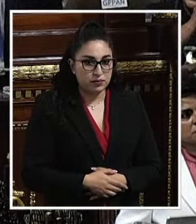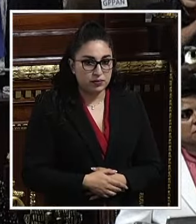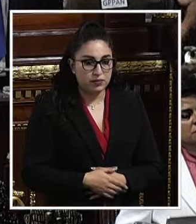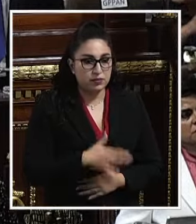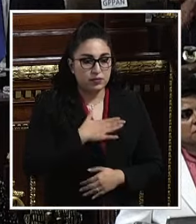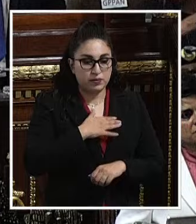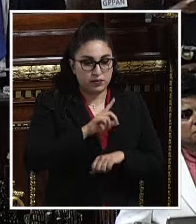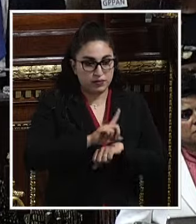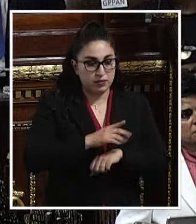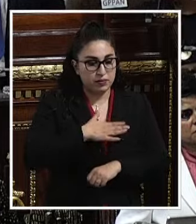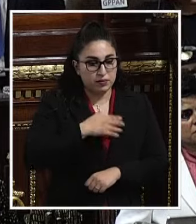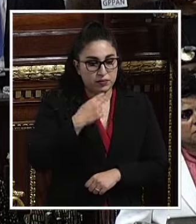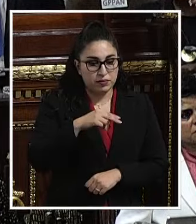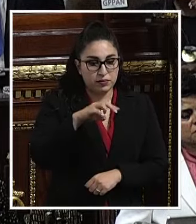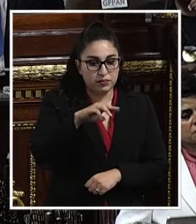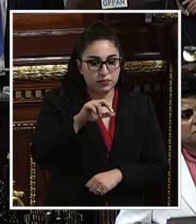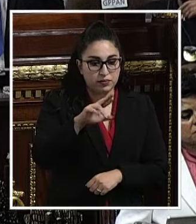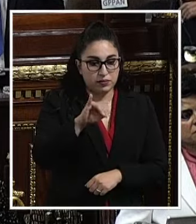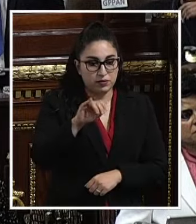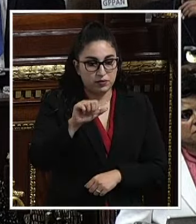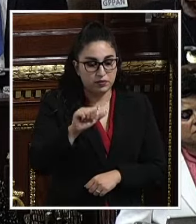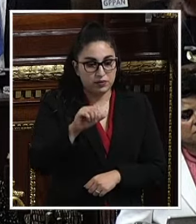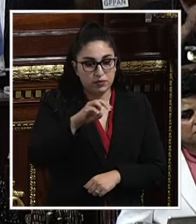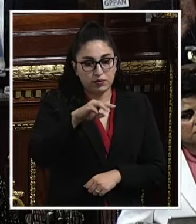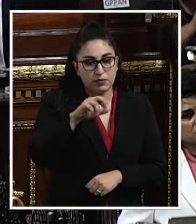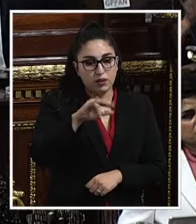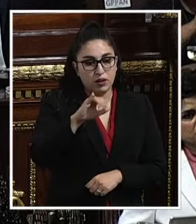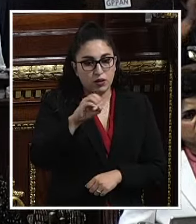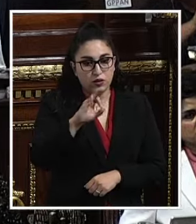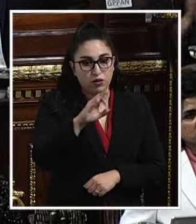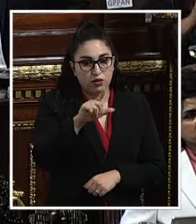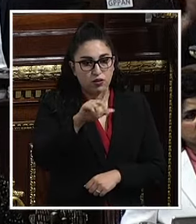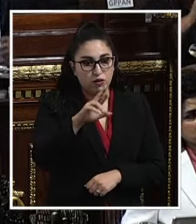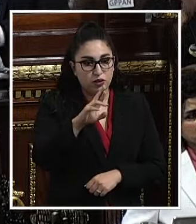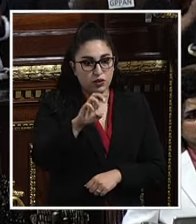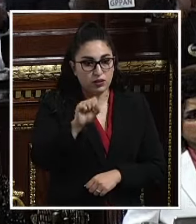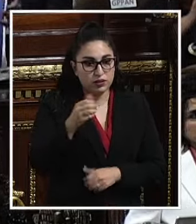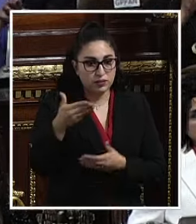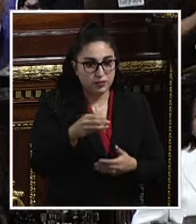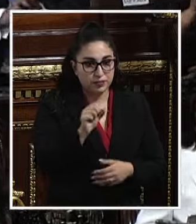Muy buenos días, Mario Enrique Sánchez Flores, presente.